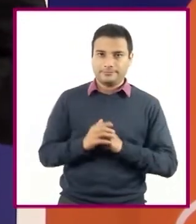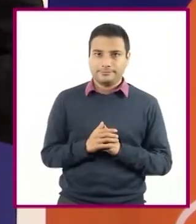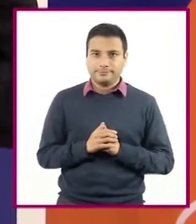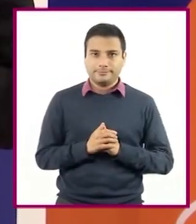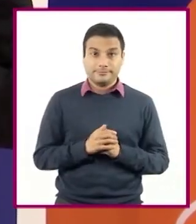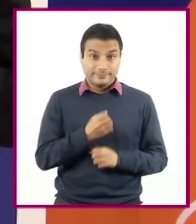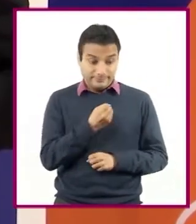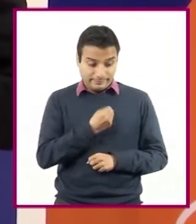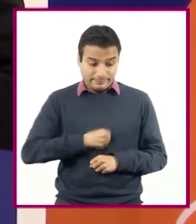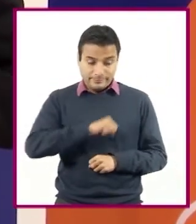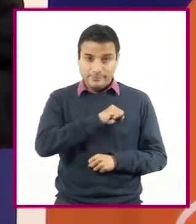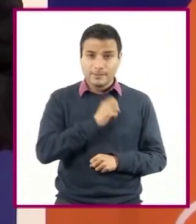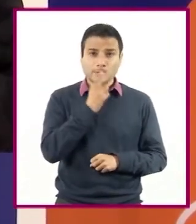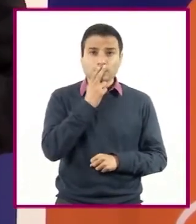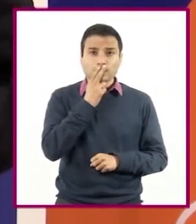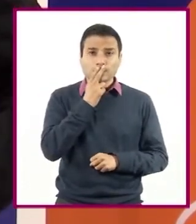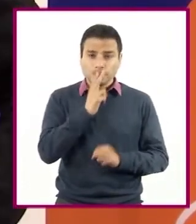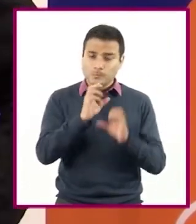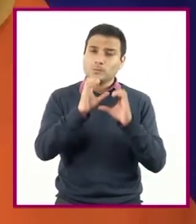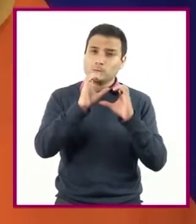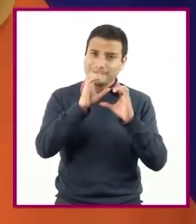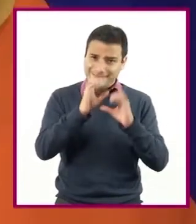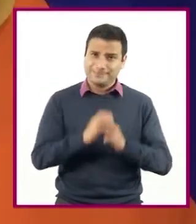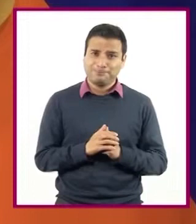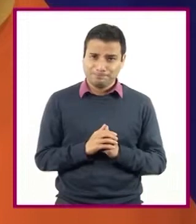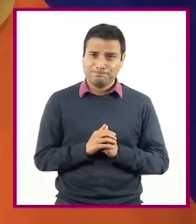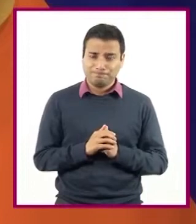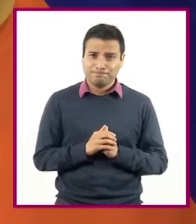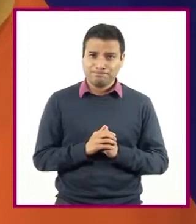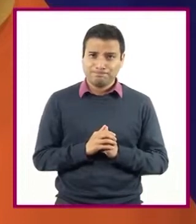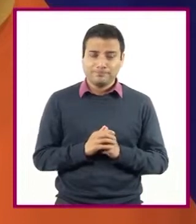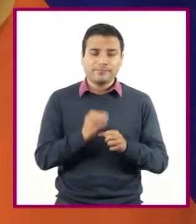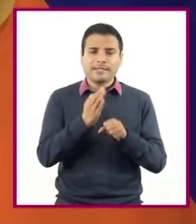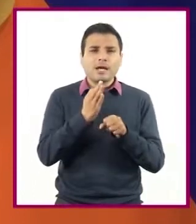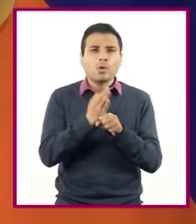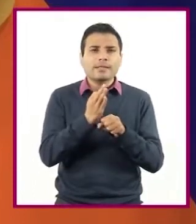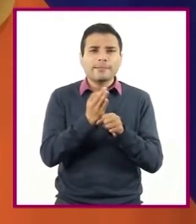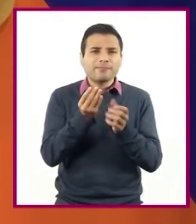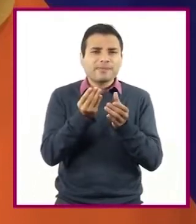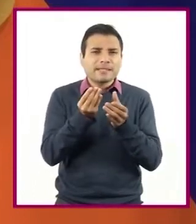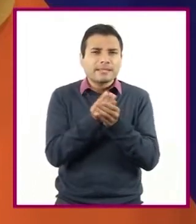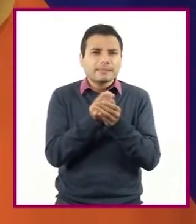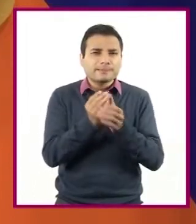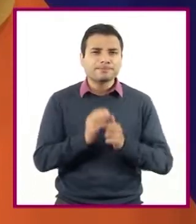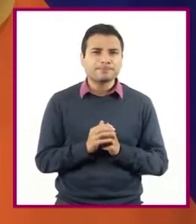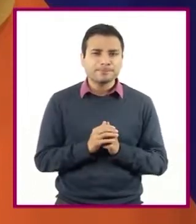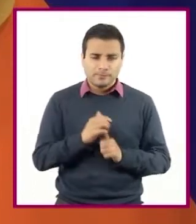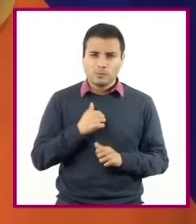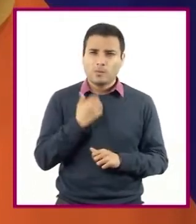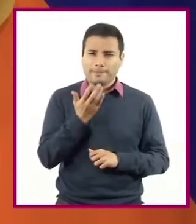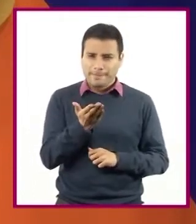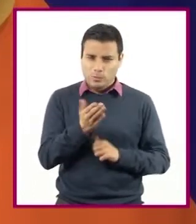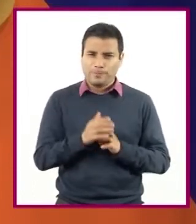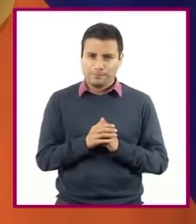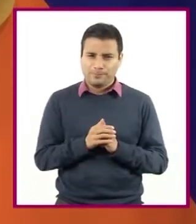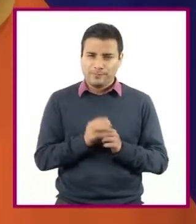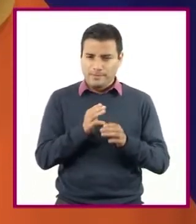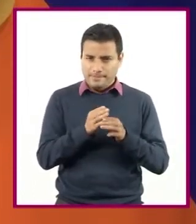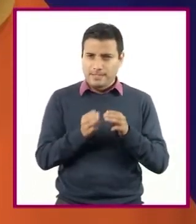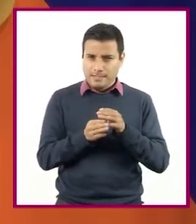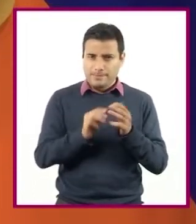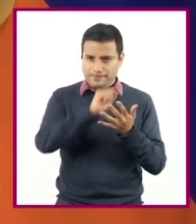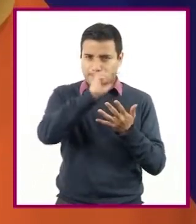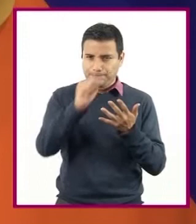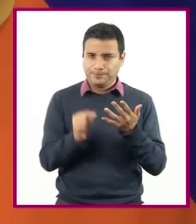nuestra salud es primero, no bajemos la guardia. Para esta sesión de A través del tiempo, les pido tengan listos los materiales que vamos